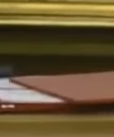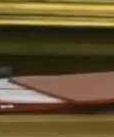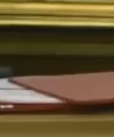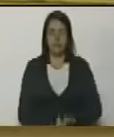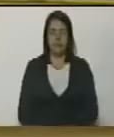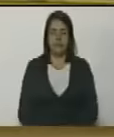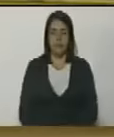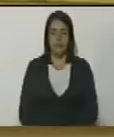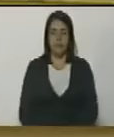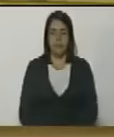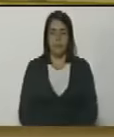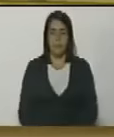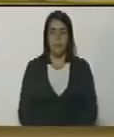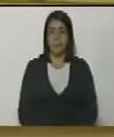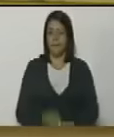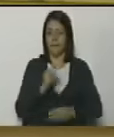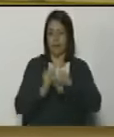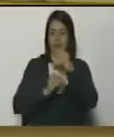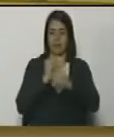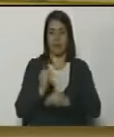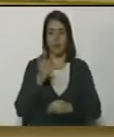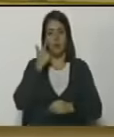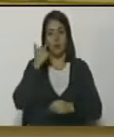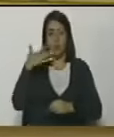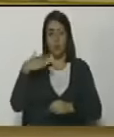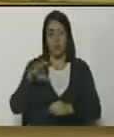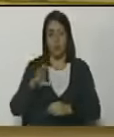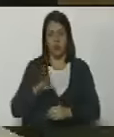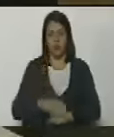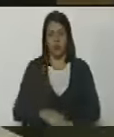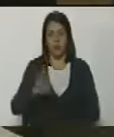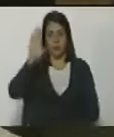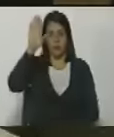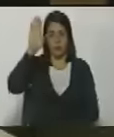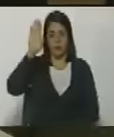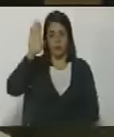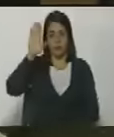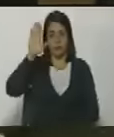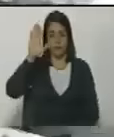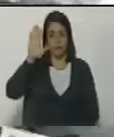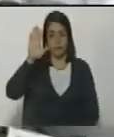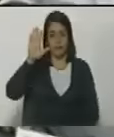de la Asamblea Nacional, sírvanse de manifestarlo con la señal de costumbre.